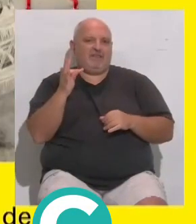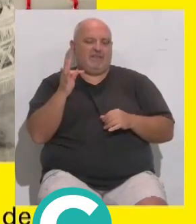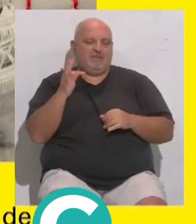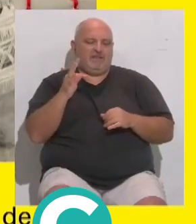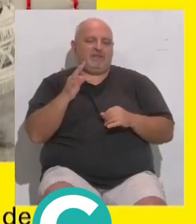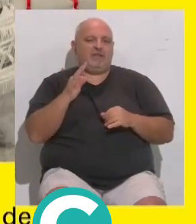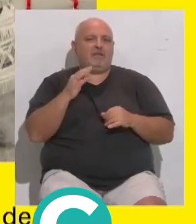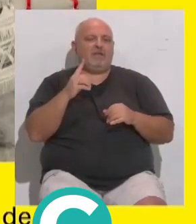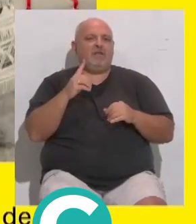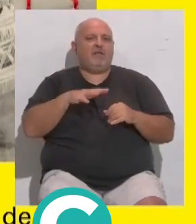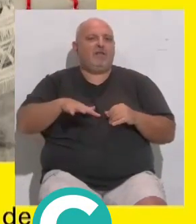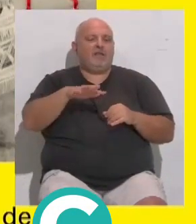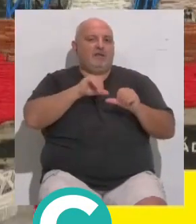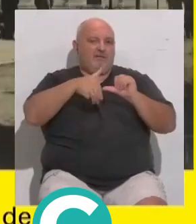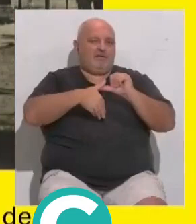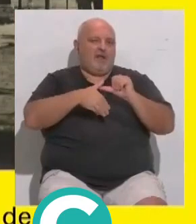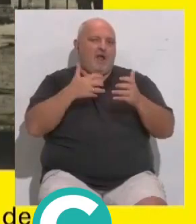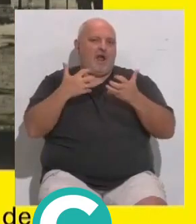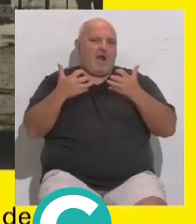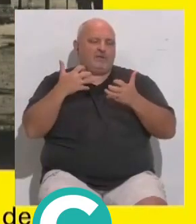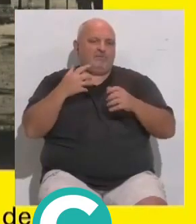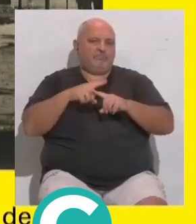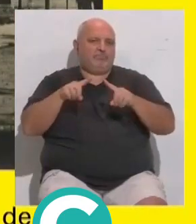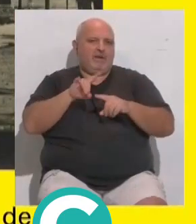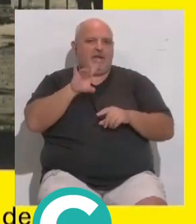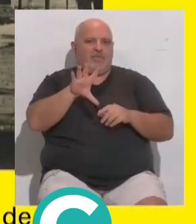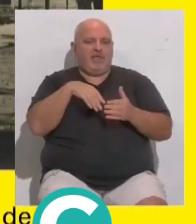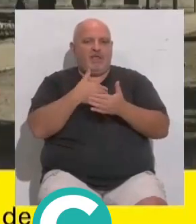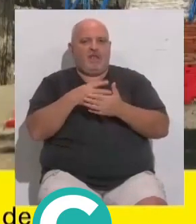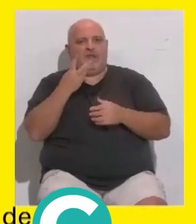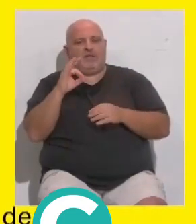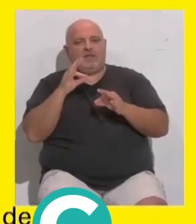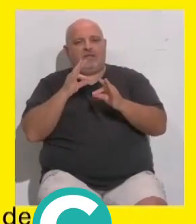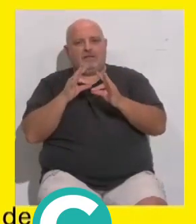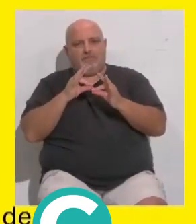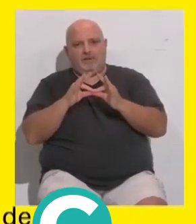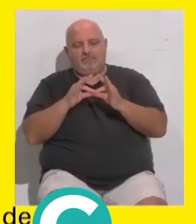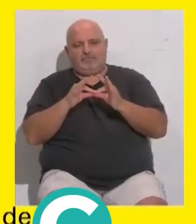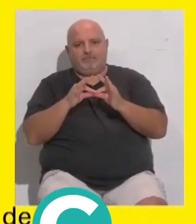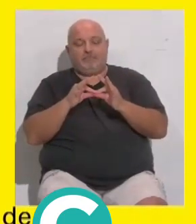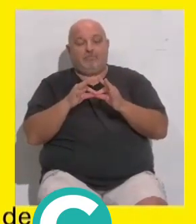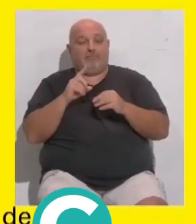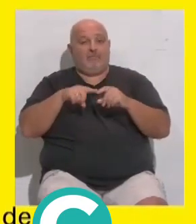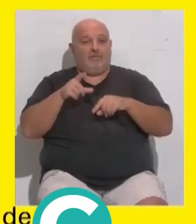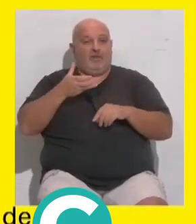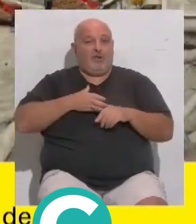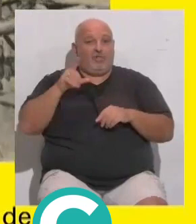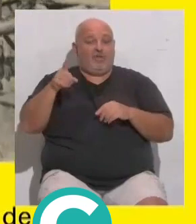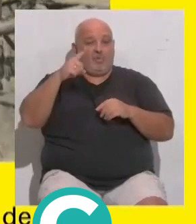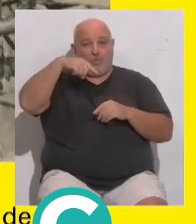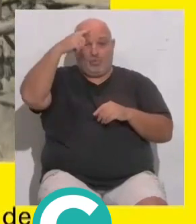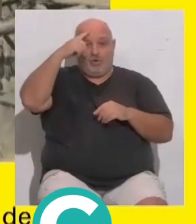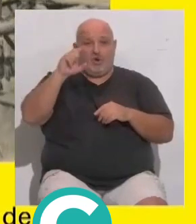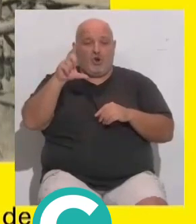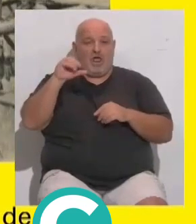Teatro, que llenará la ciudad de artes escénicas del 15 al 30 de septiembre. Según ha apuntado la concejala de Cultura